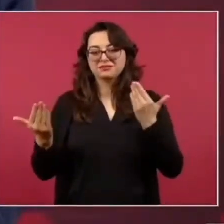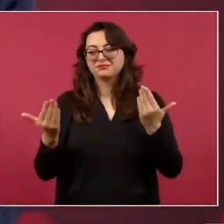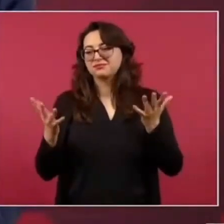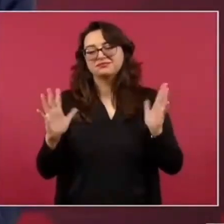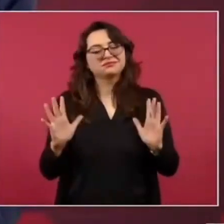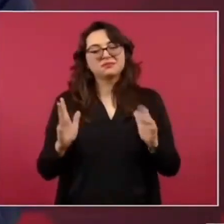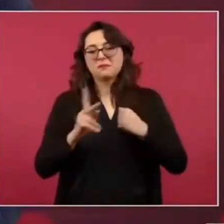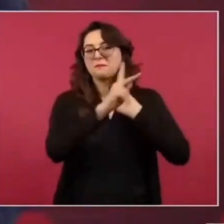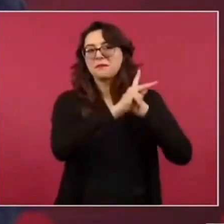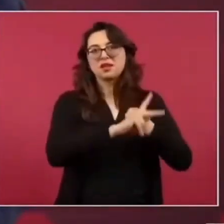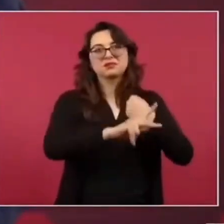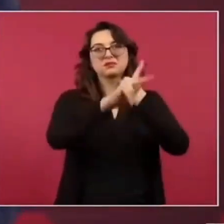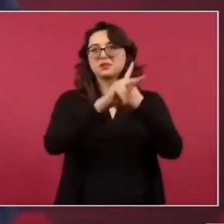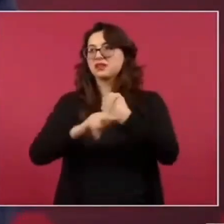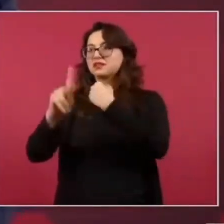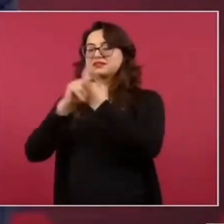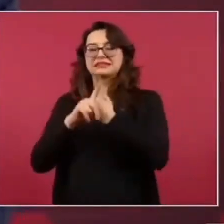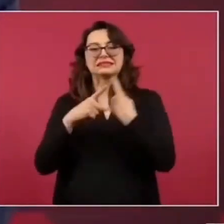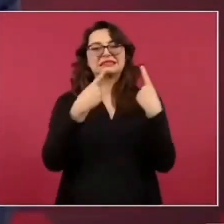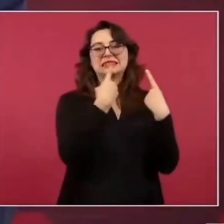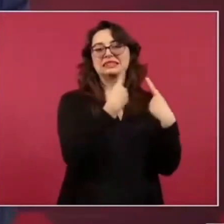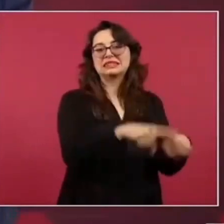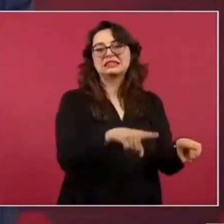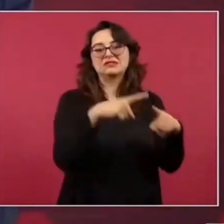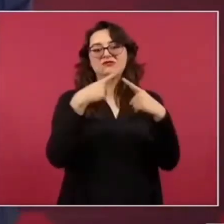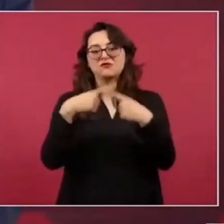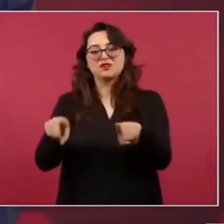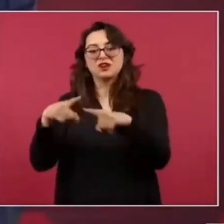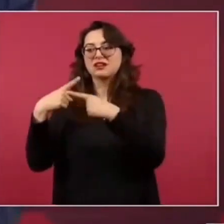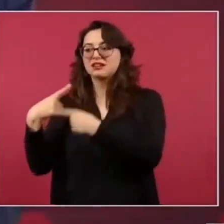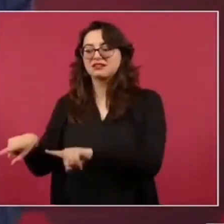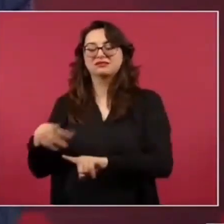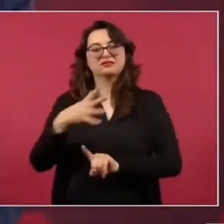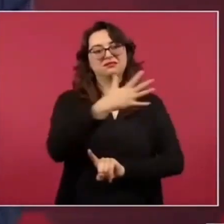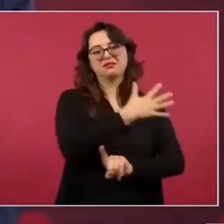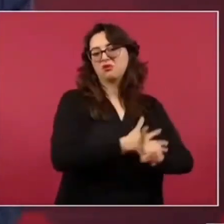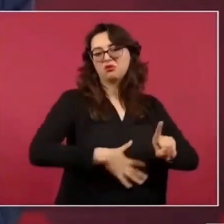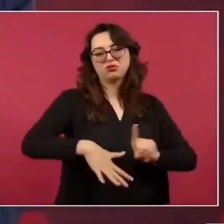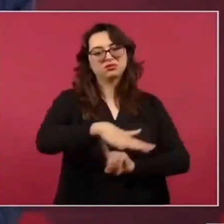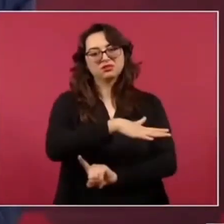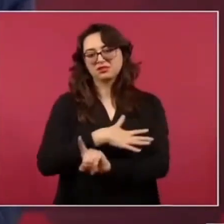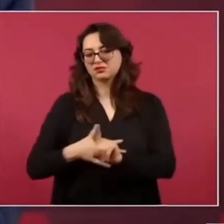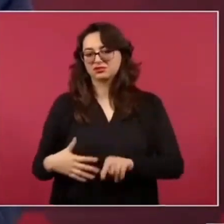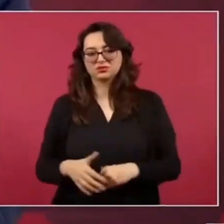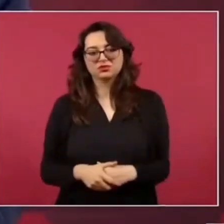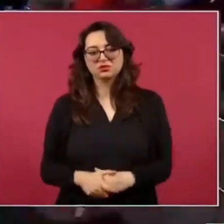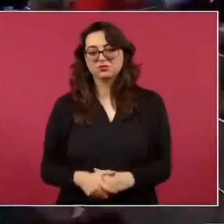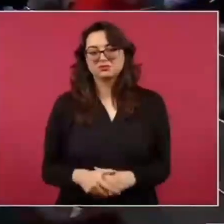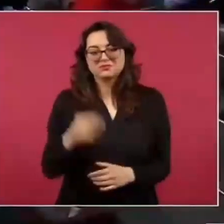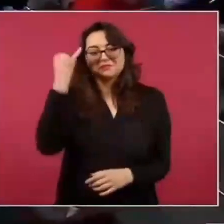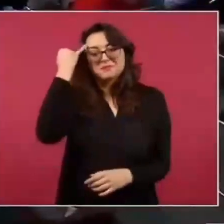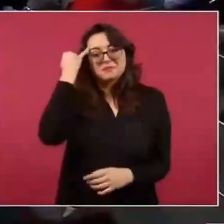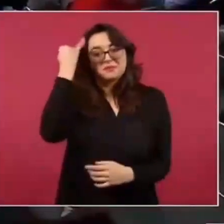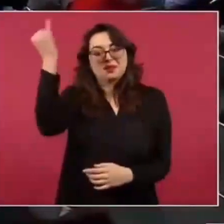porque cada país, pues imagínense, nosotros tenemos